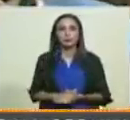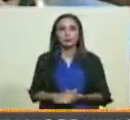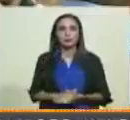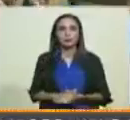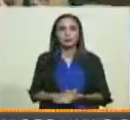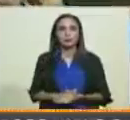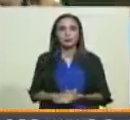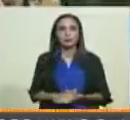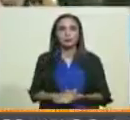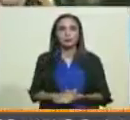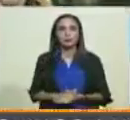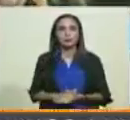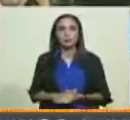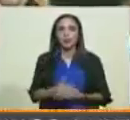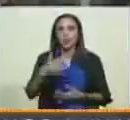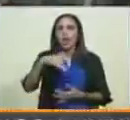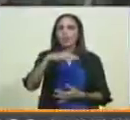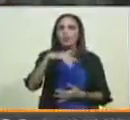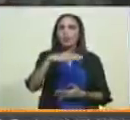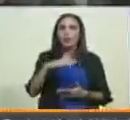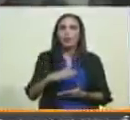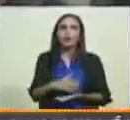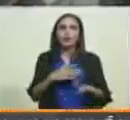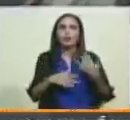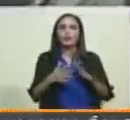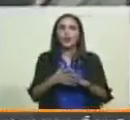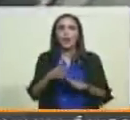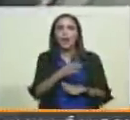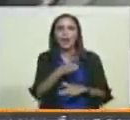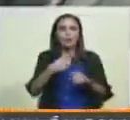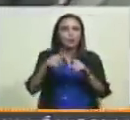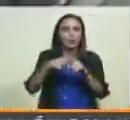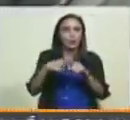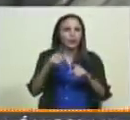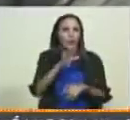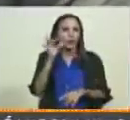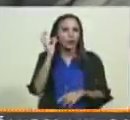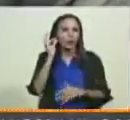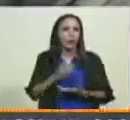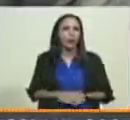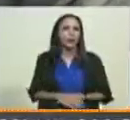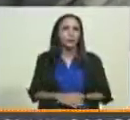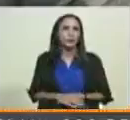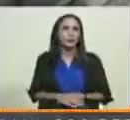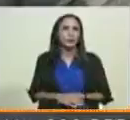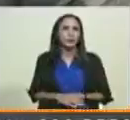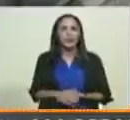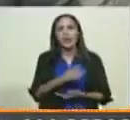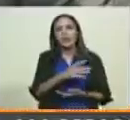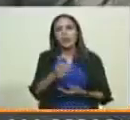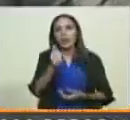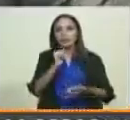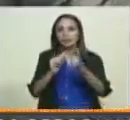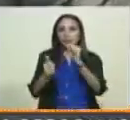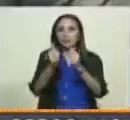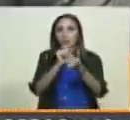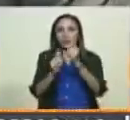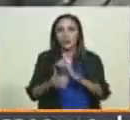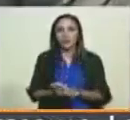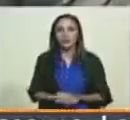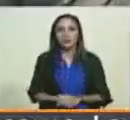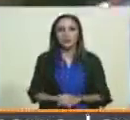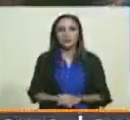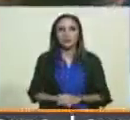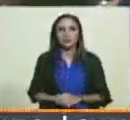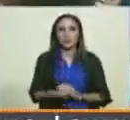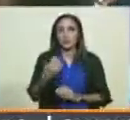René Bernal. ¿Dónde está René Bernal? Se está pegando una fría por allá.